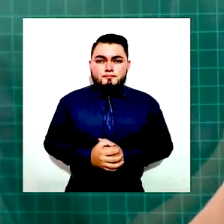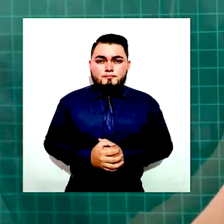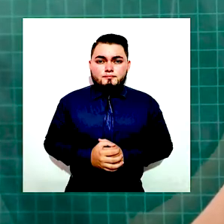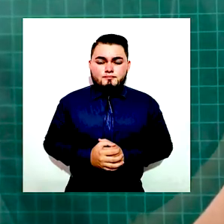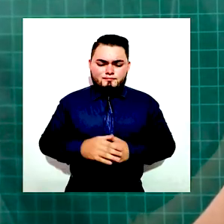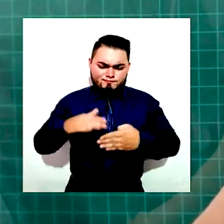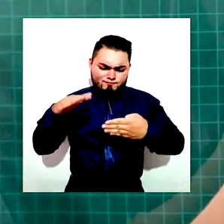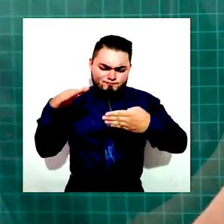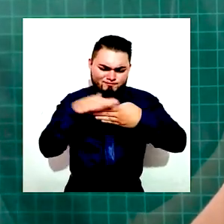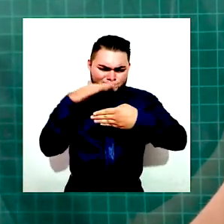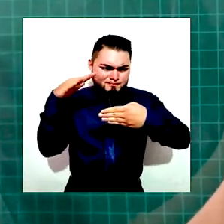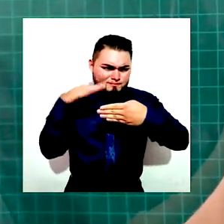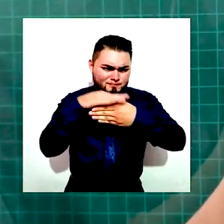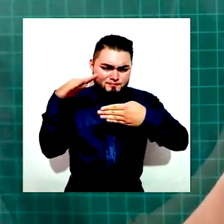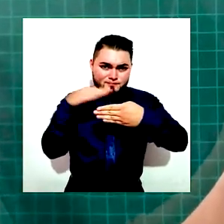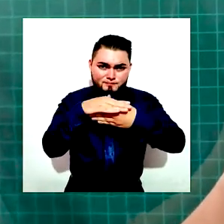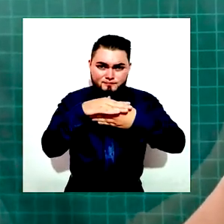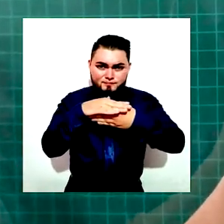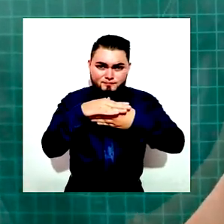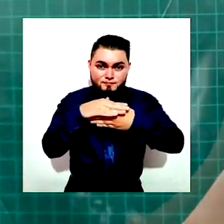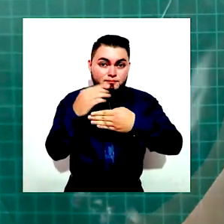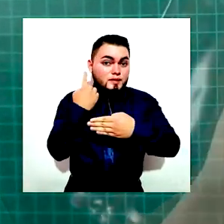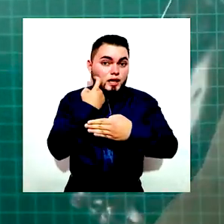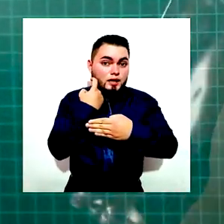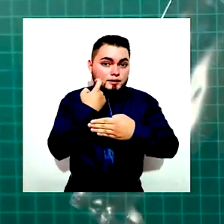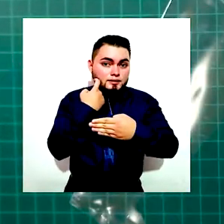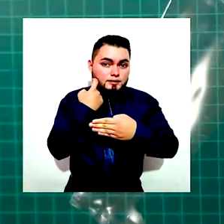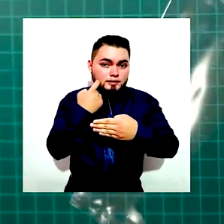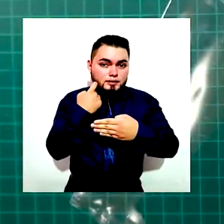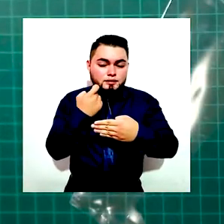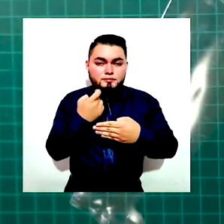Pasaremos a emparejar los bordes con las medidas que obtuvimos.